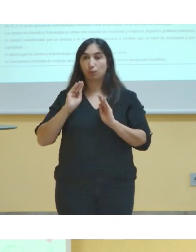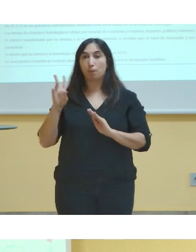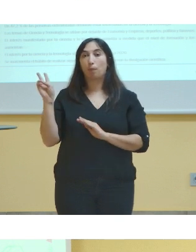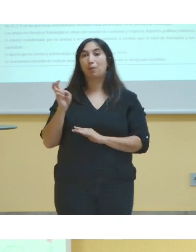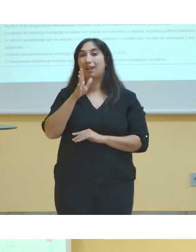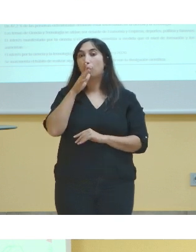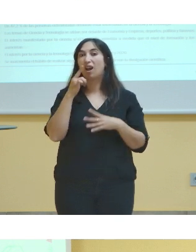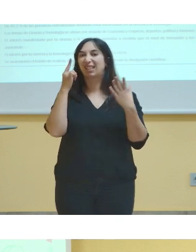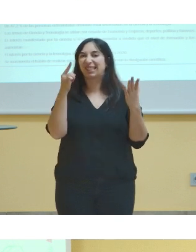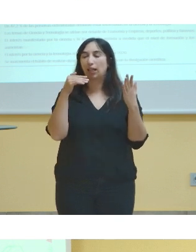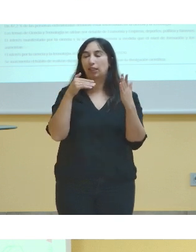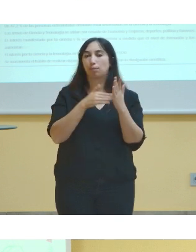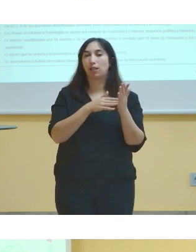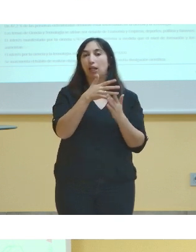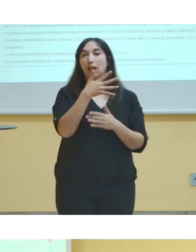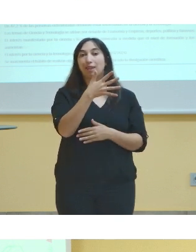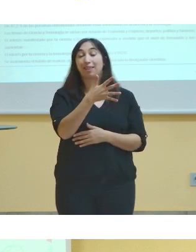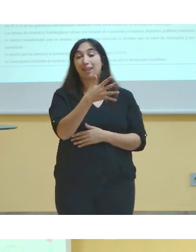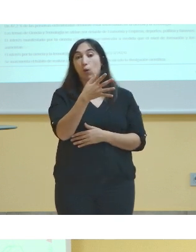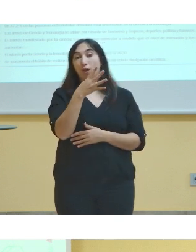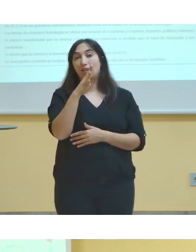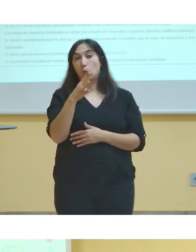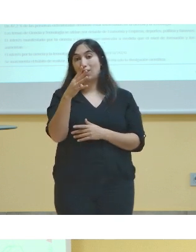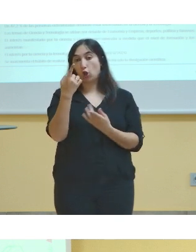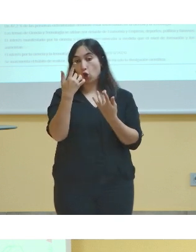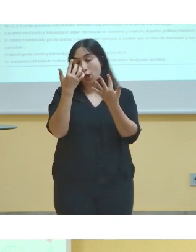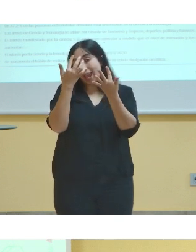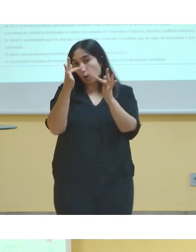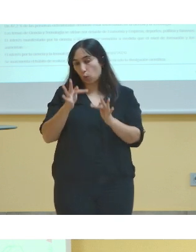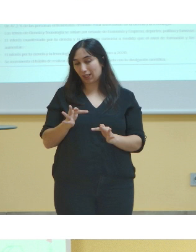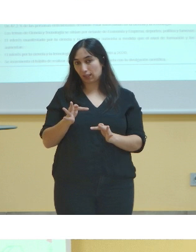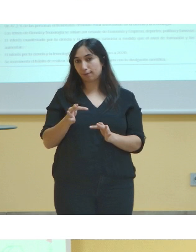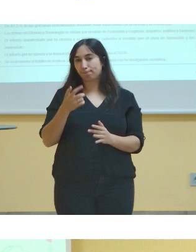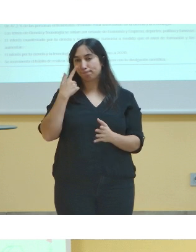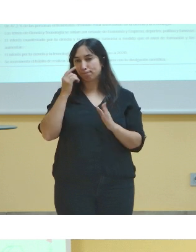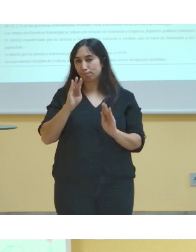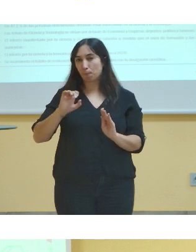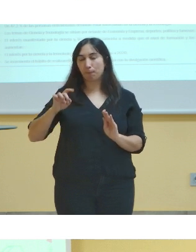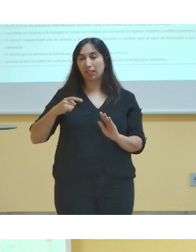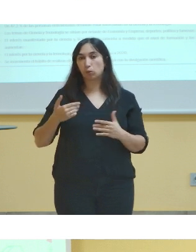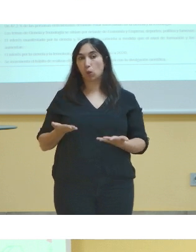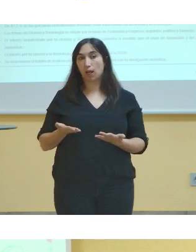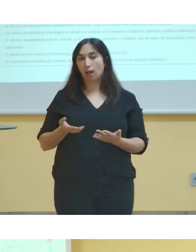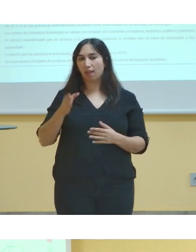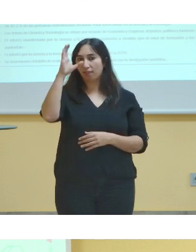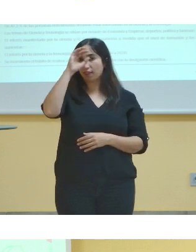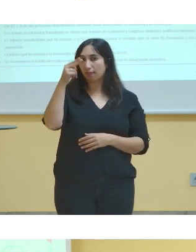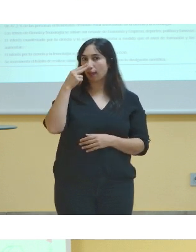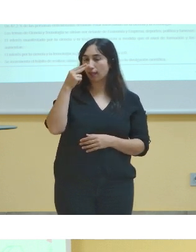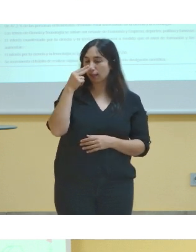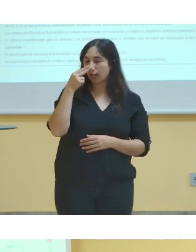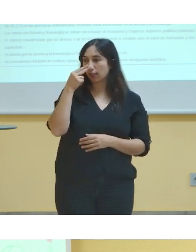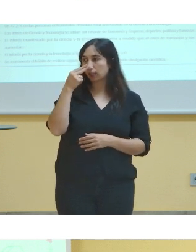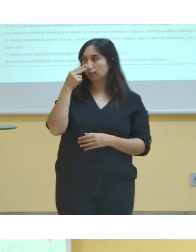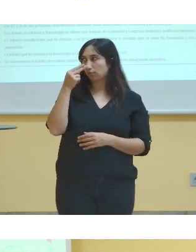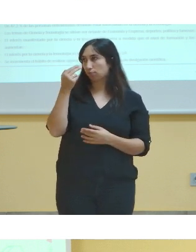en 6.054 encuestas, en donde se destaca que, entre otras cosas, el interés por la ciencia está dentro